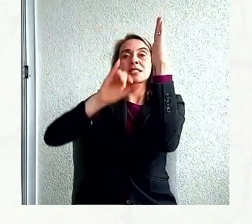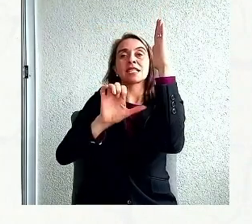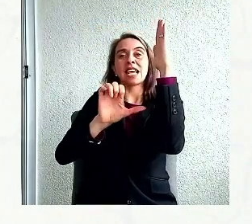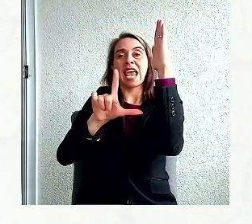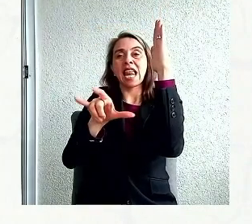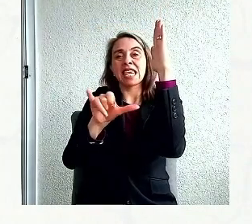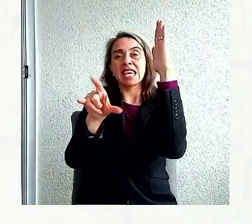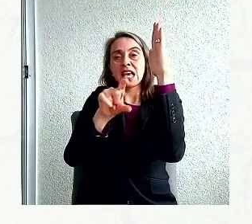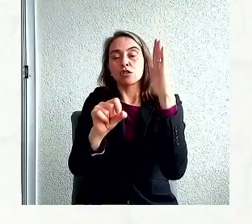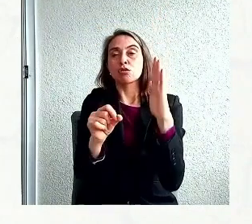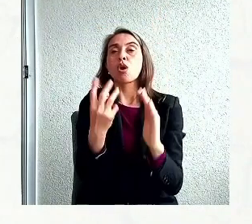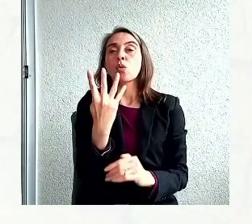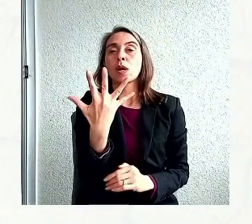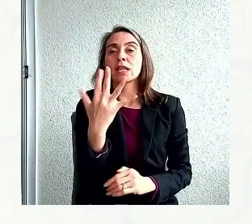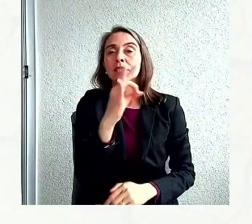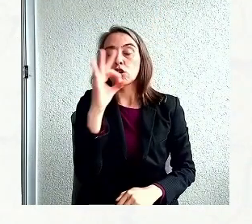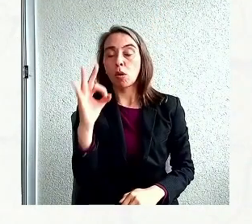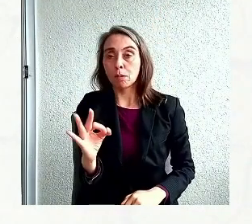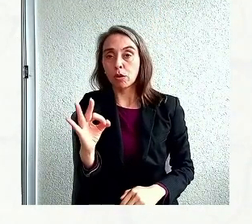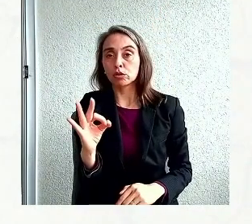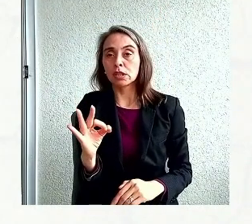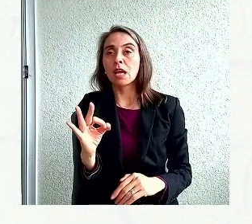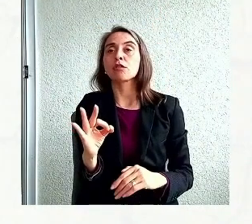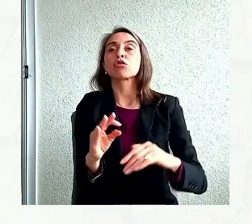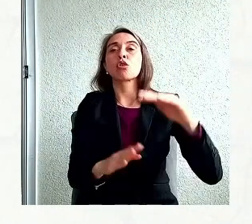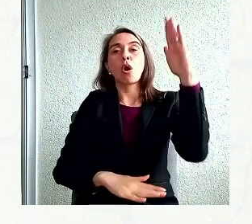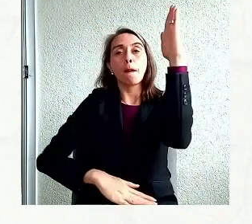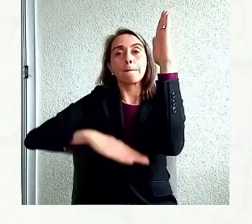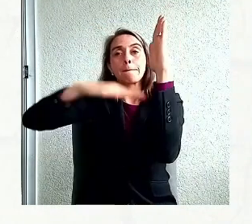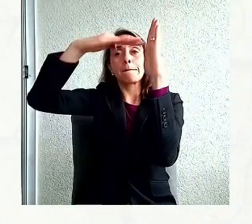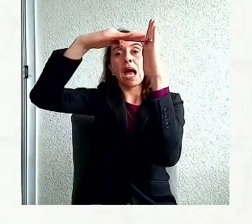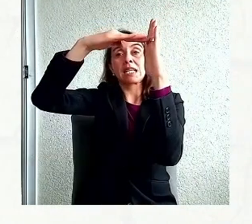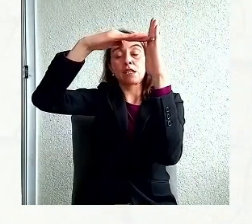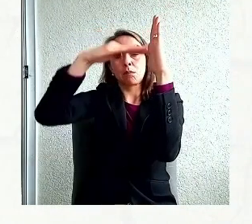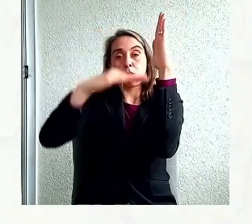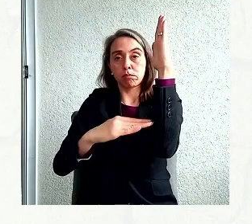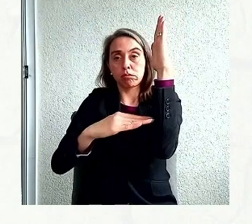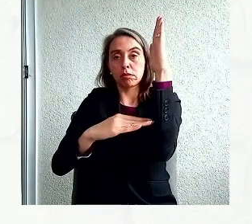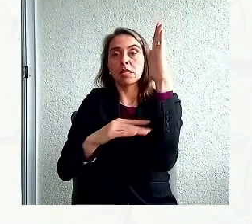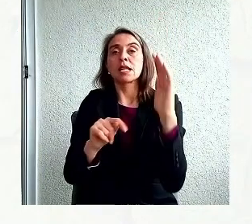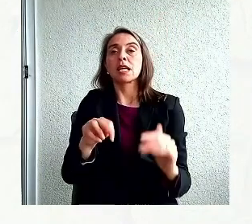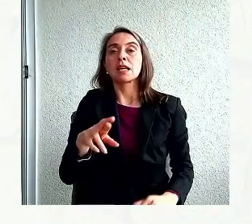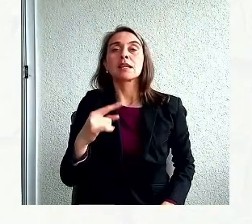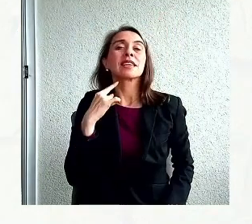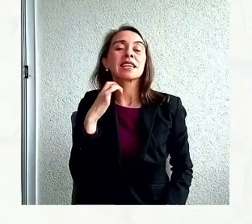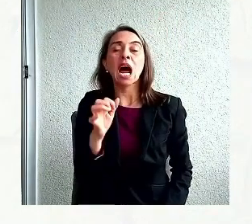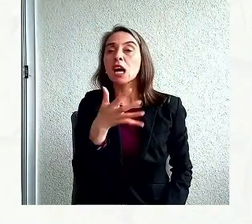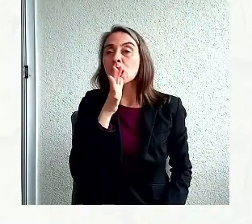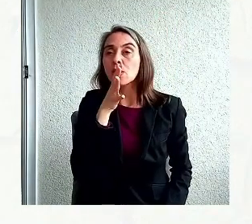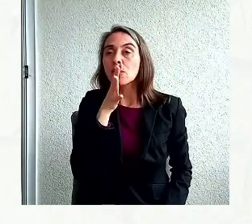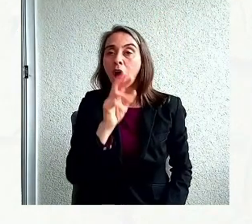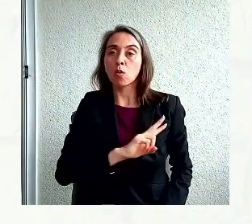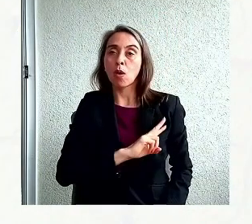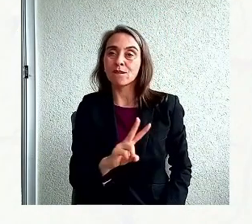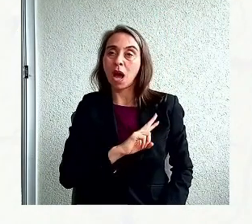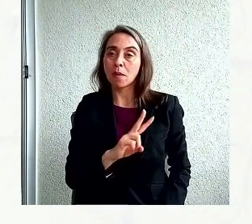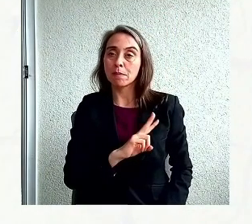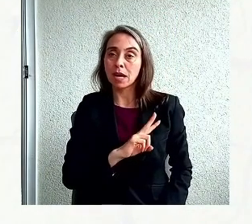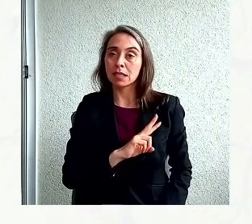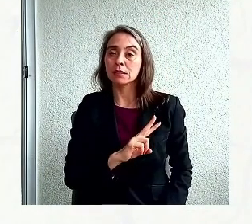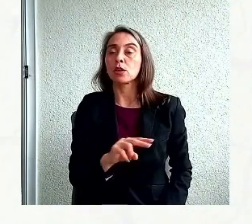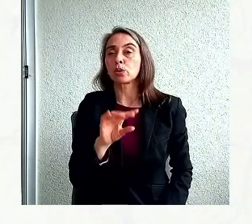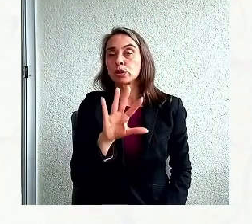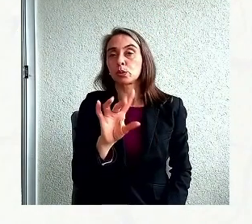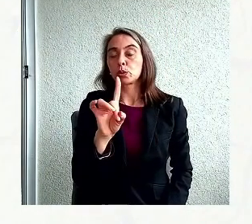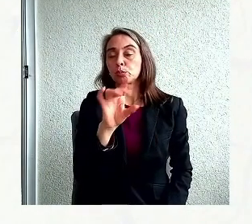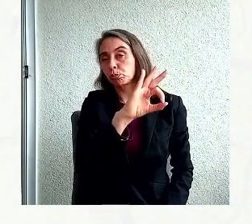de agua al Paraíso, teníamos un 51% en el tranque de los Aromos, y en Peñuelas apenas un 2%, como decía Humberto, ¿cierto?, se podía